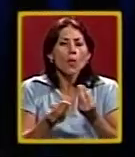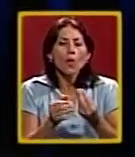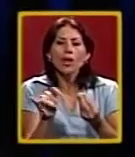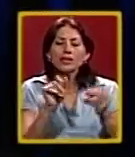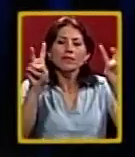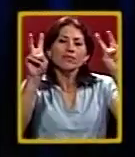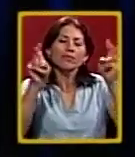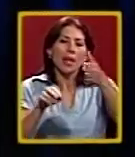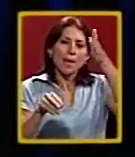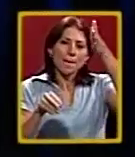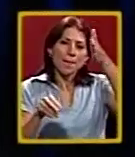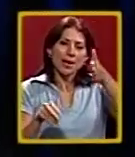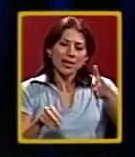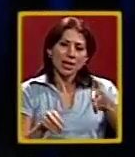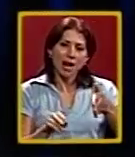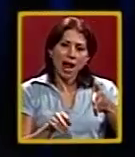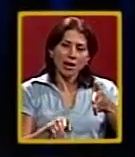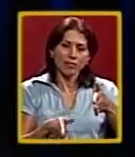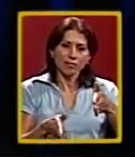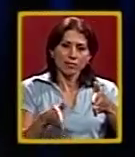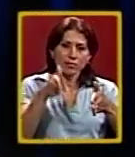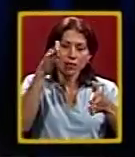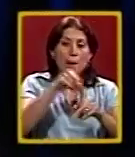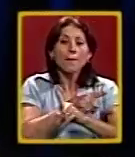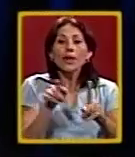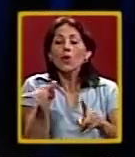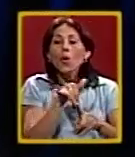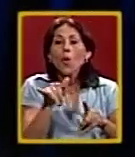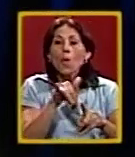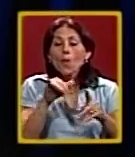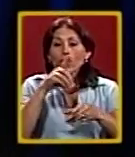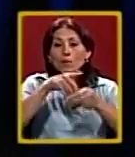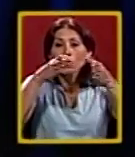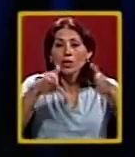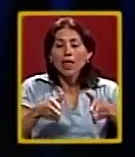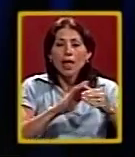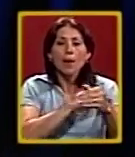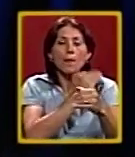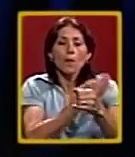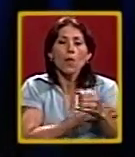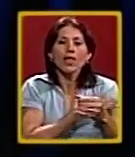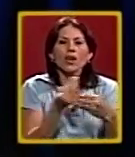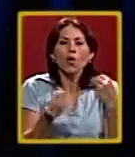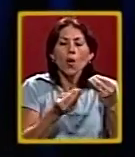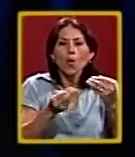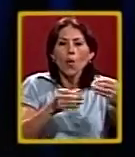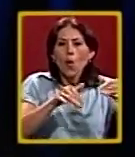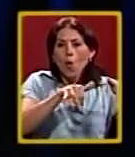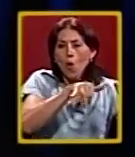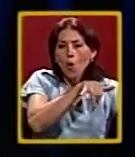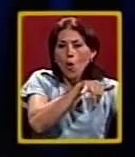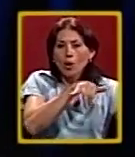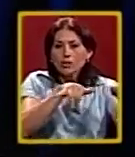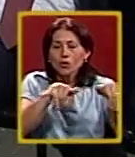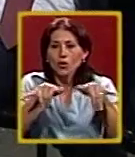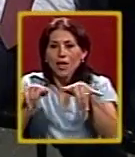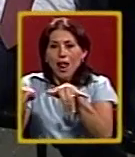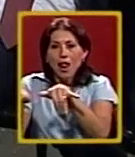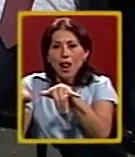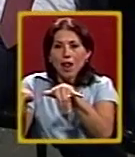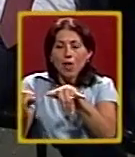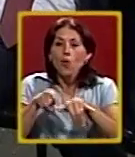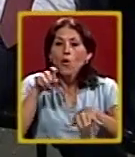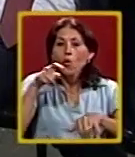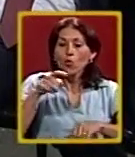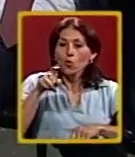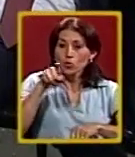en cambio, como diputada, el poder era horizontal. Usted tenía primero que negociar con uno mismo, sus principios y